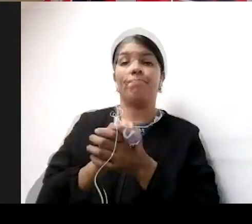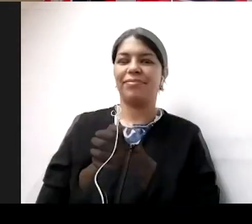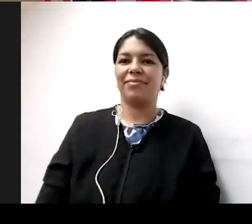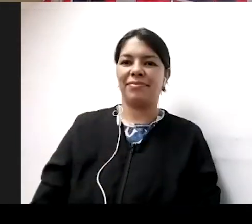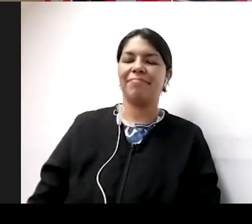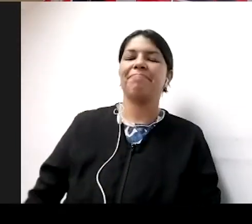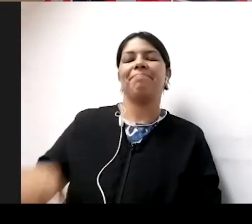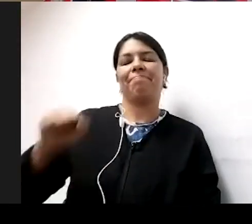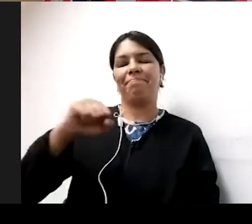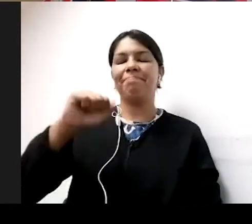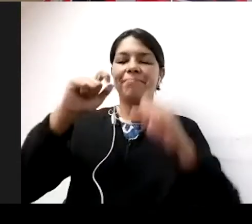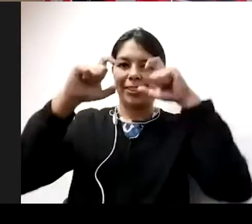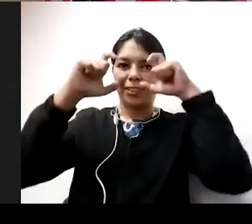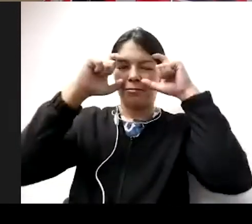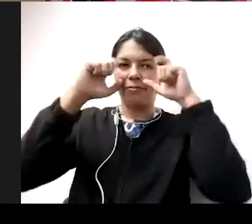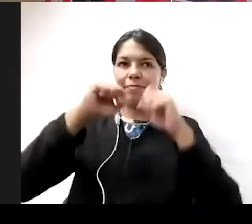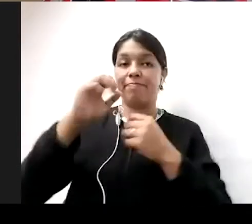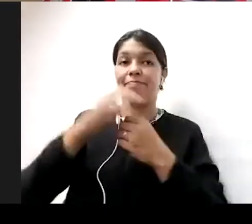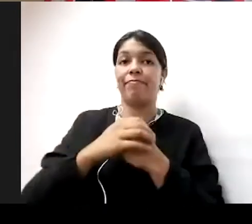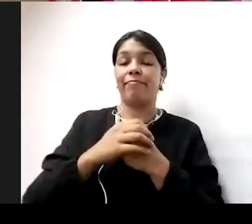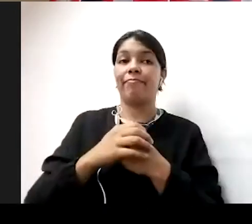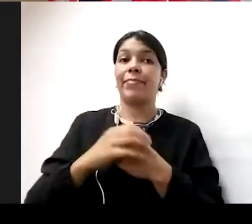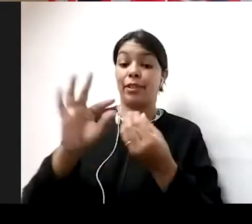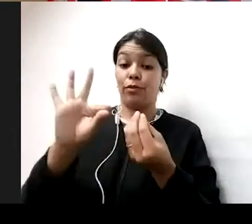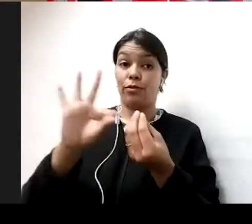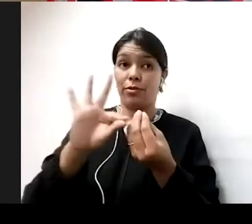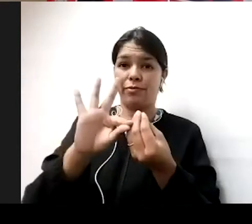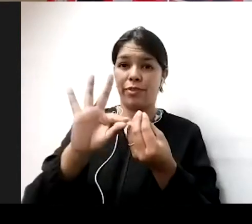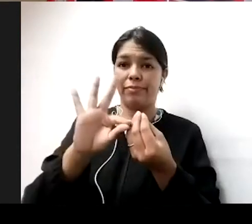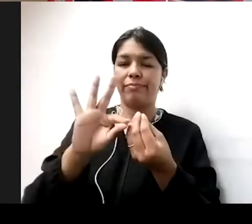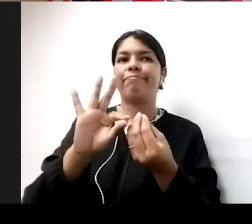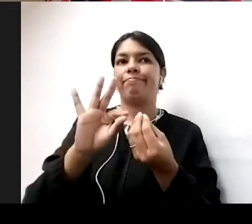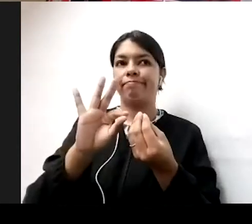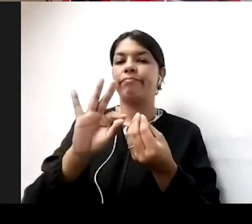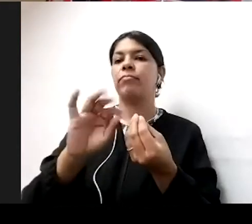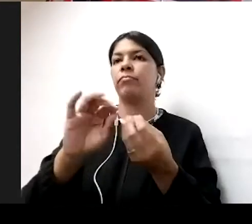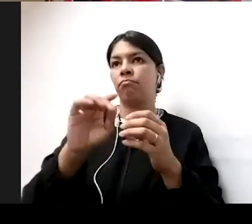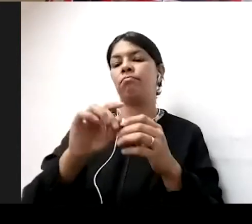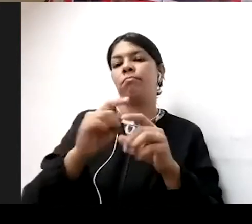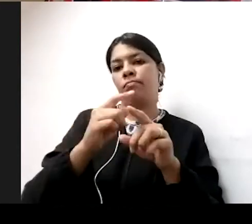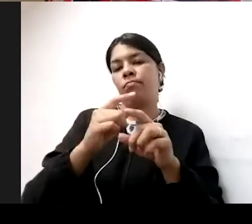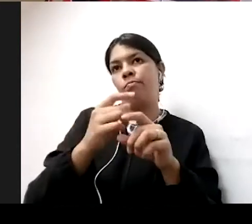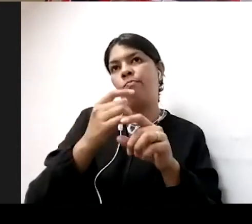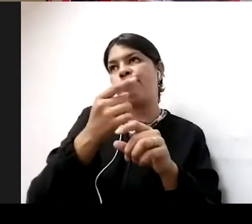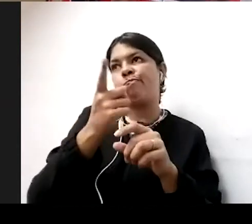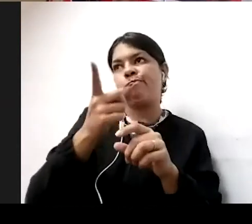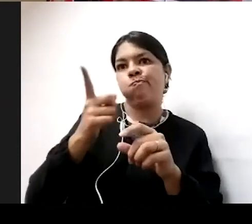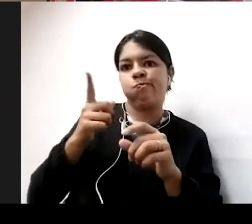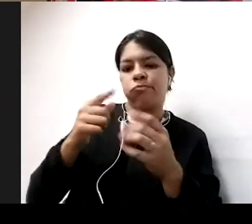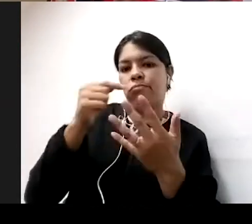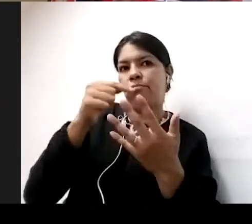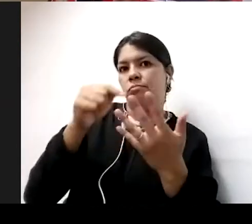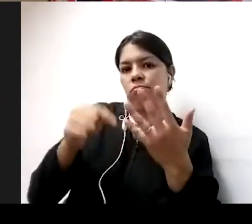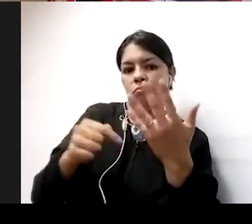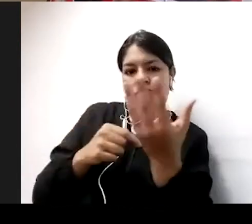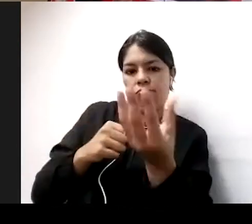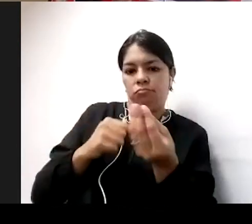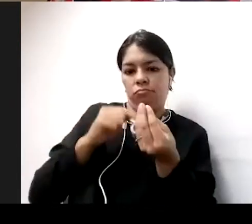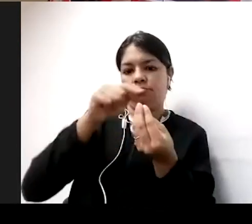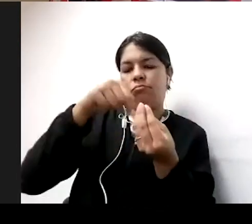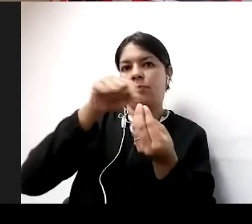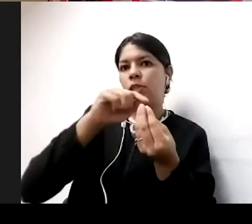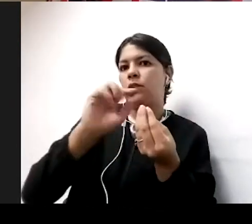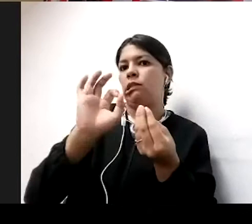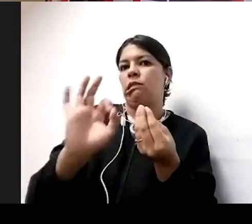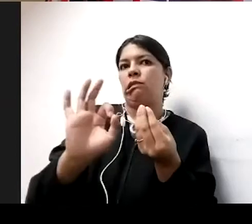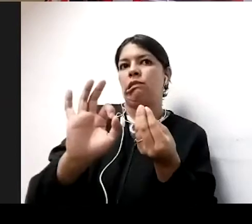Así es, Wilber. Para hablar del tema, primero debemos entender que existen varias sustancias que son altamente nocivas, que las denominamos drogas